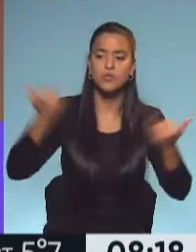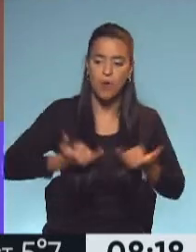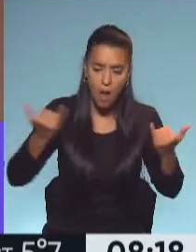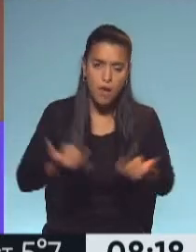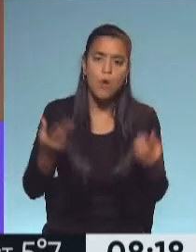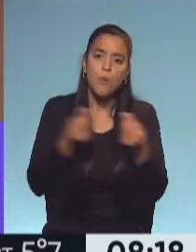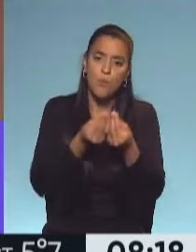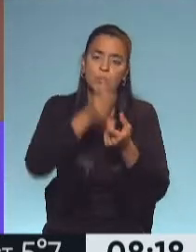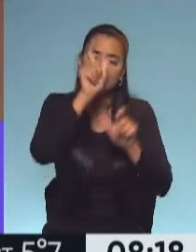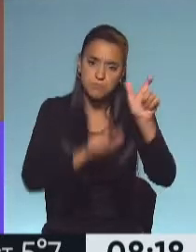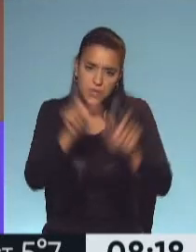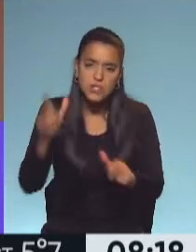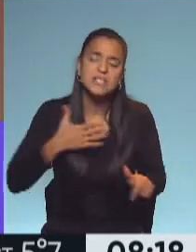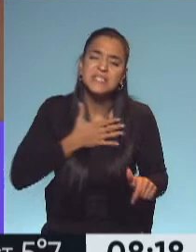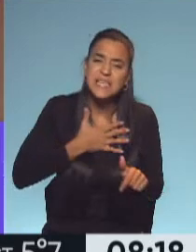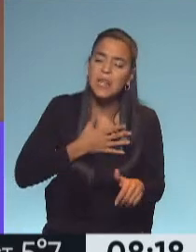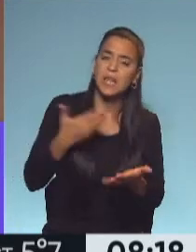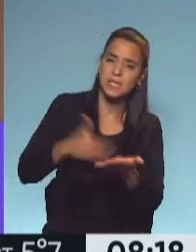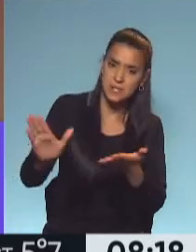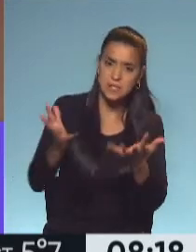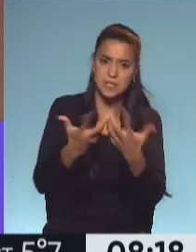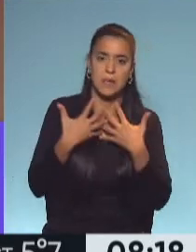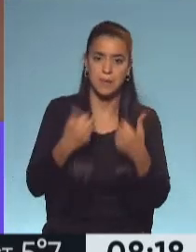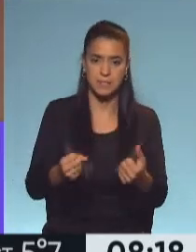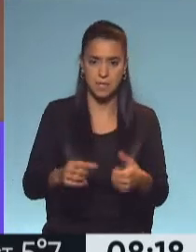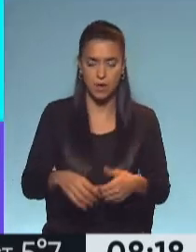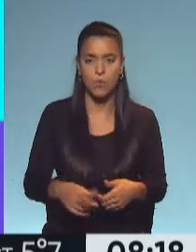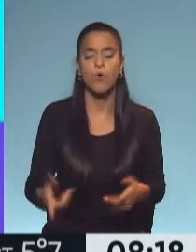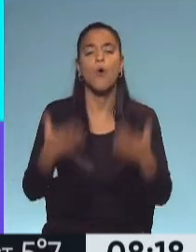muchas personas se sienten excluidas del sistema de salud. Muchísimas gracias, Julita.